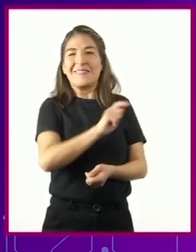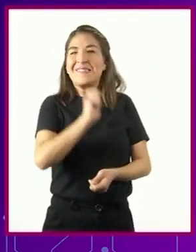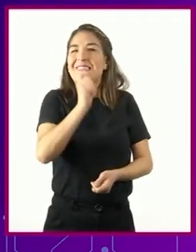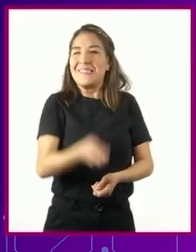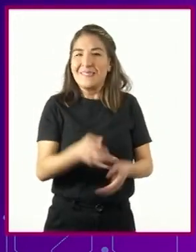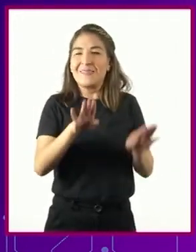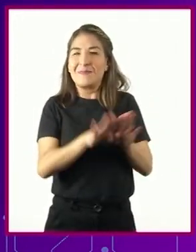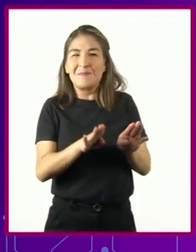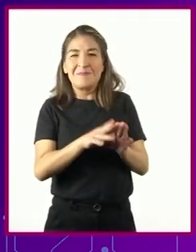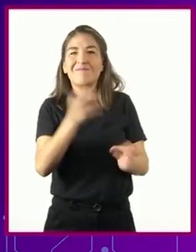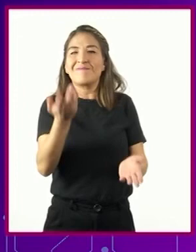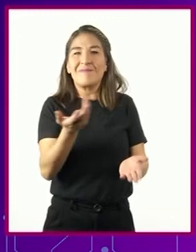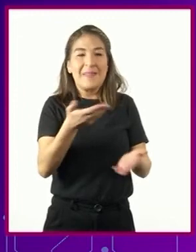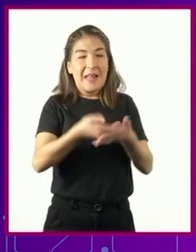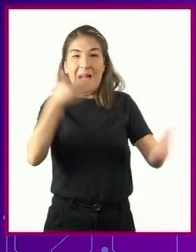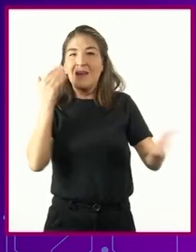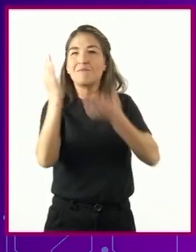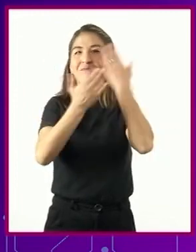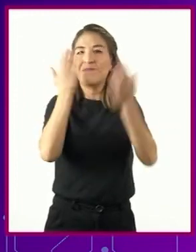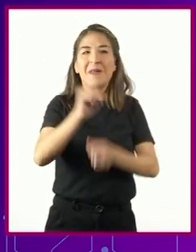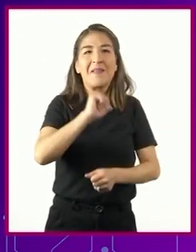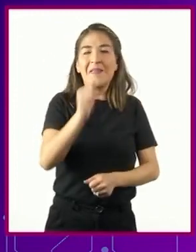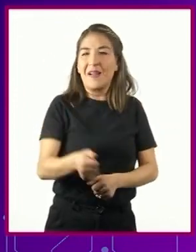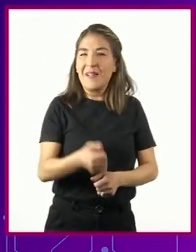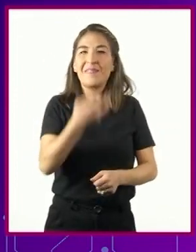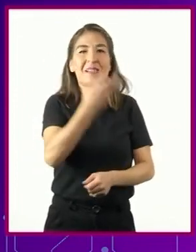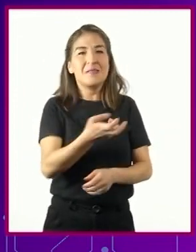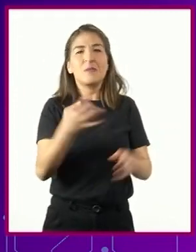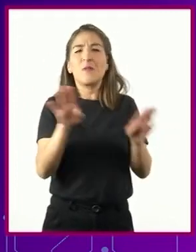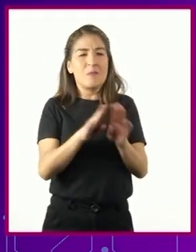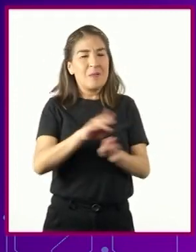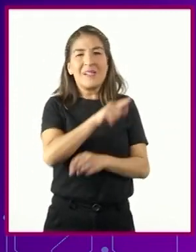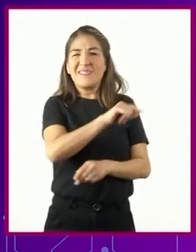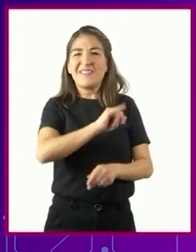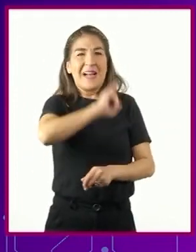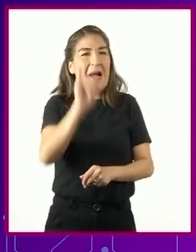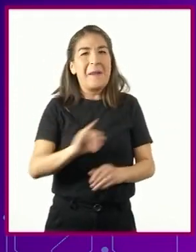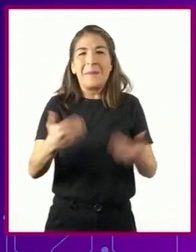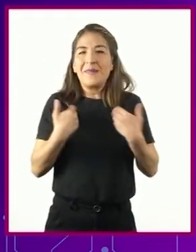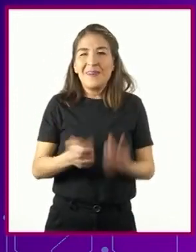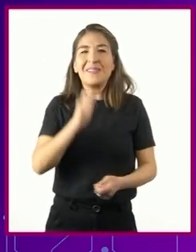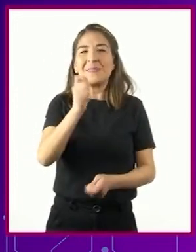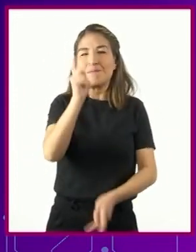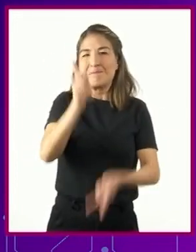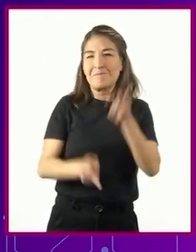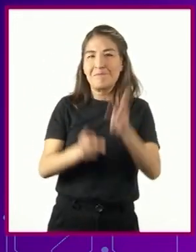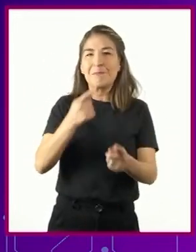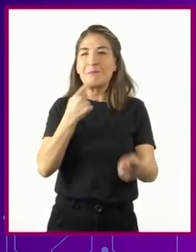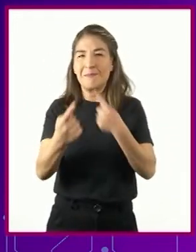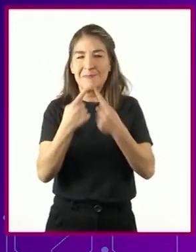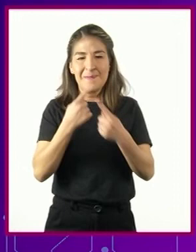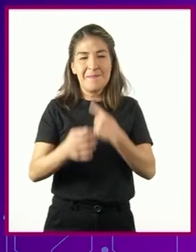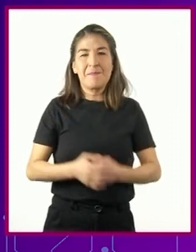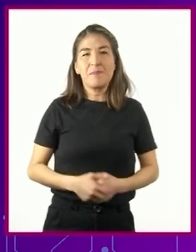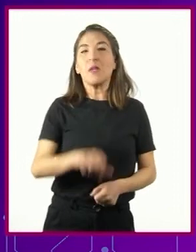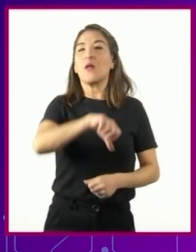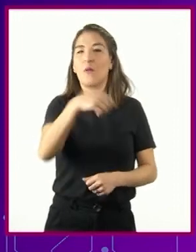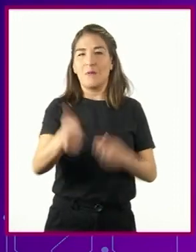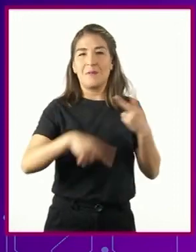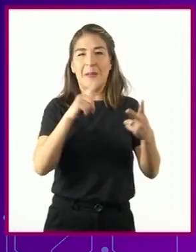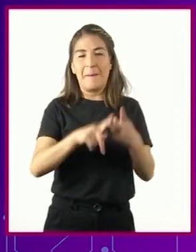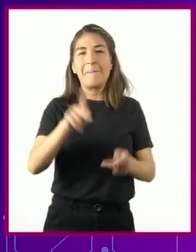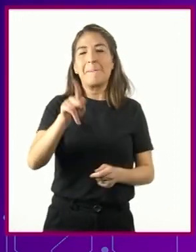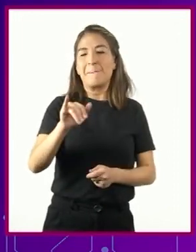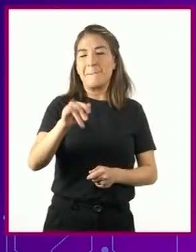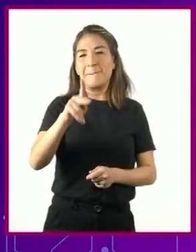escolástico. Jamás ha estudiado y creo que jamás ha comprendido por completo la dialéctica. Viene después